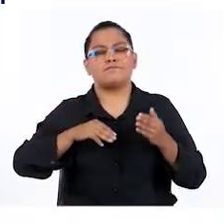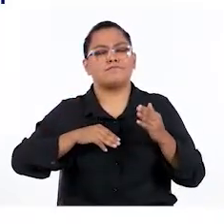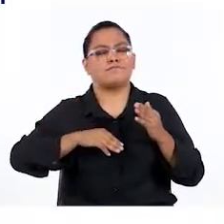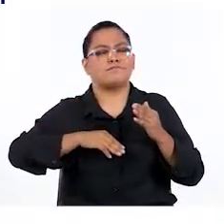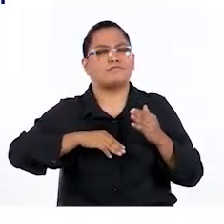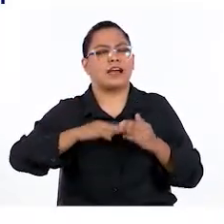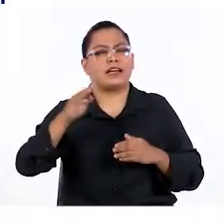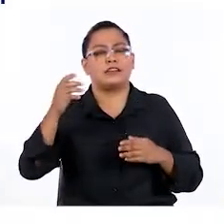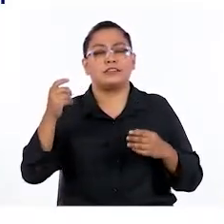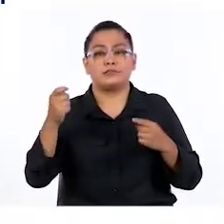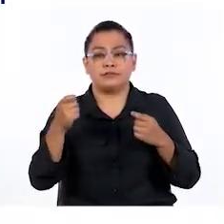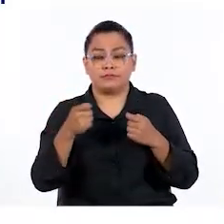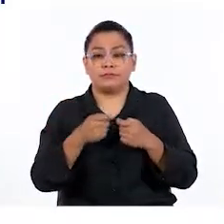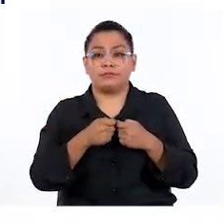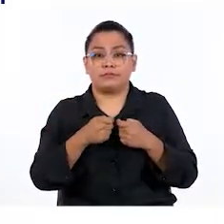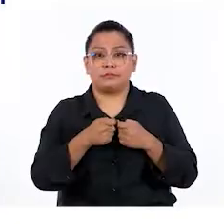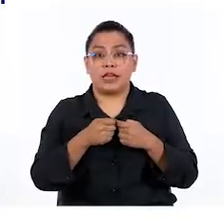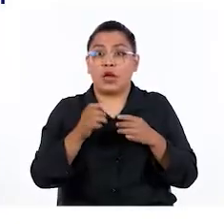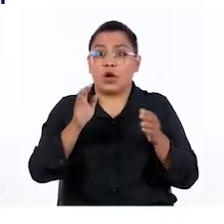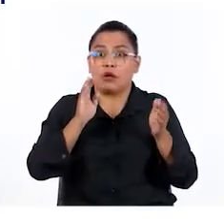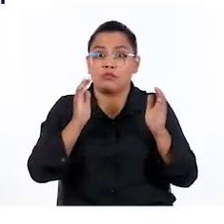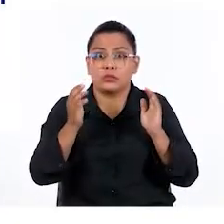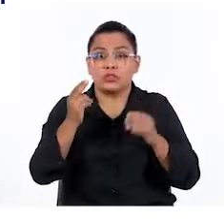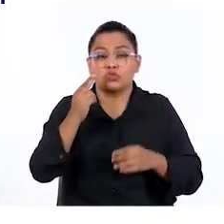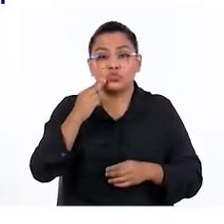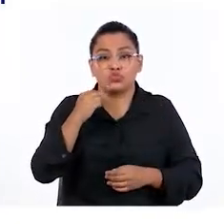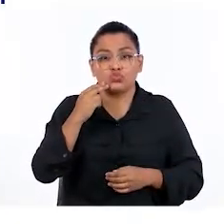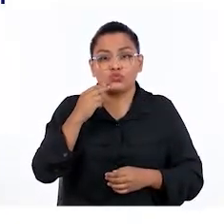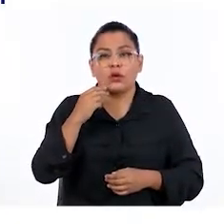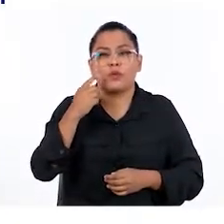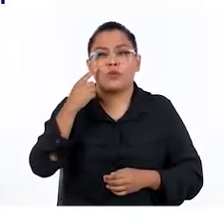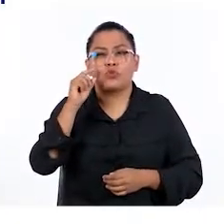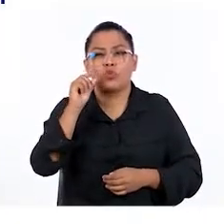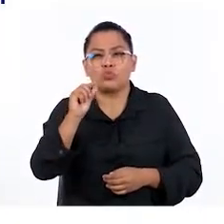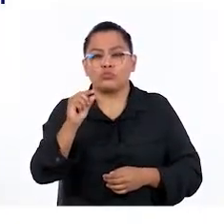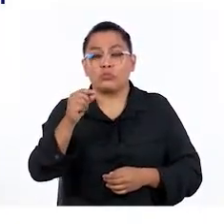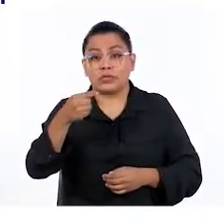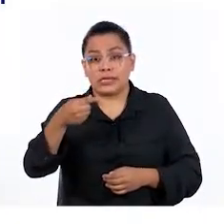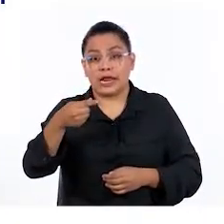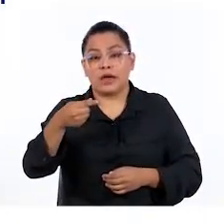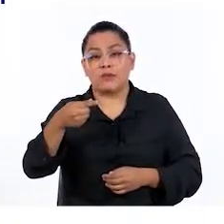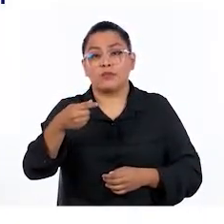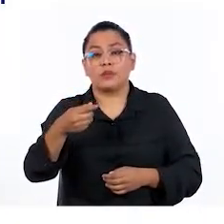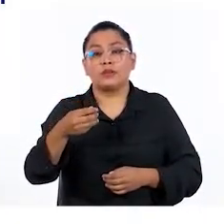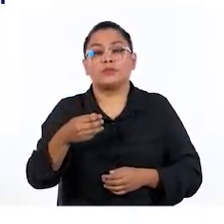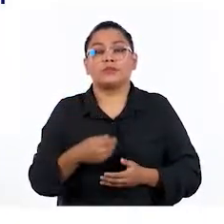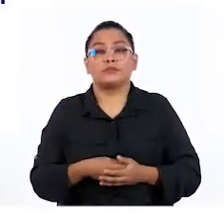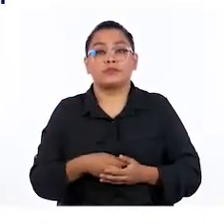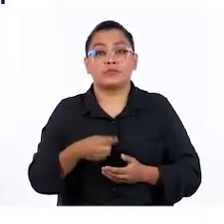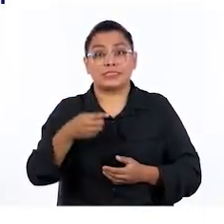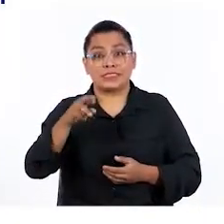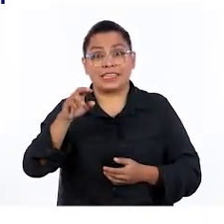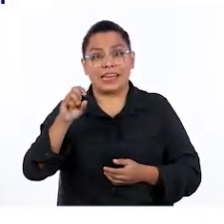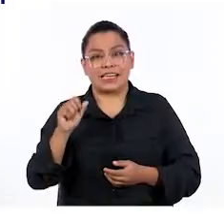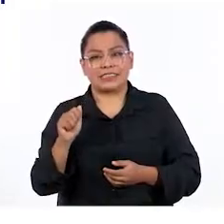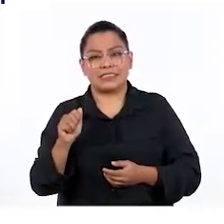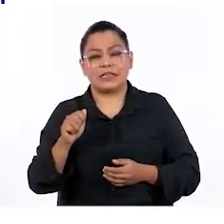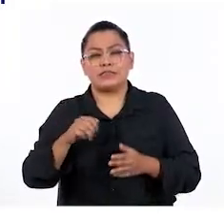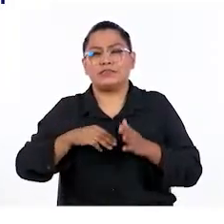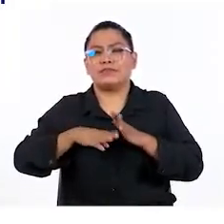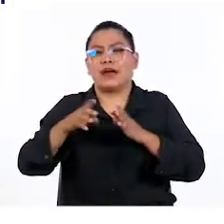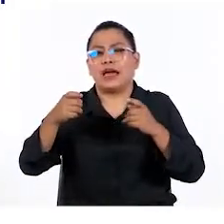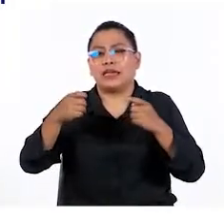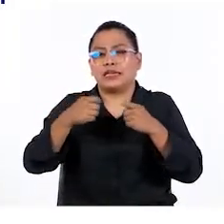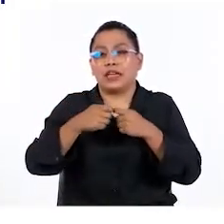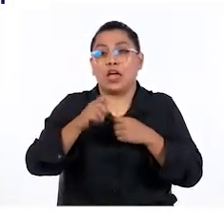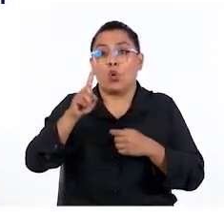cantidad de energía que los azúcares. Es decir, 1 gramo de grasa tiene más energía que 1 gramo de azúcar. Y es algo cierto y